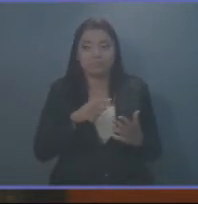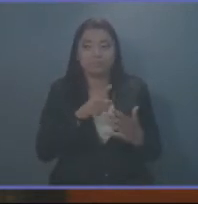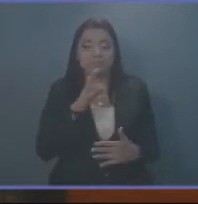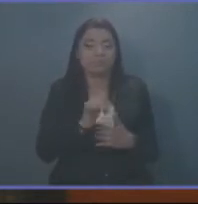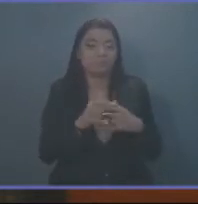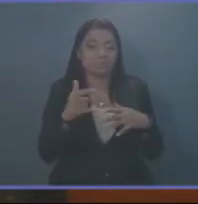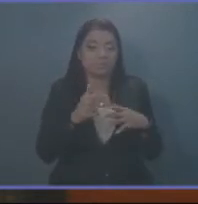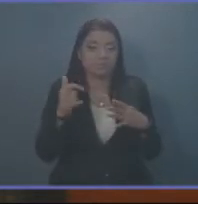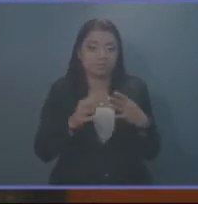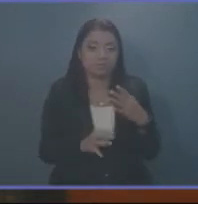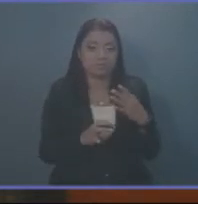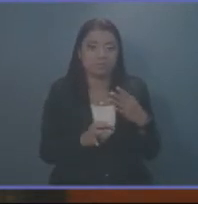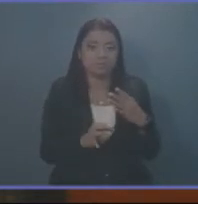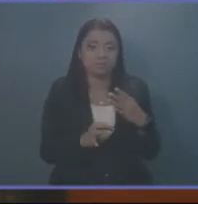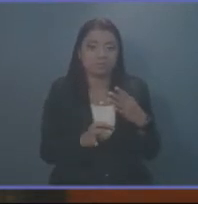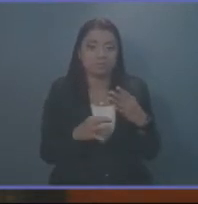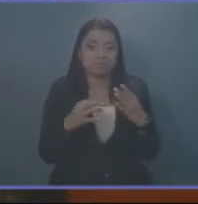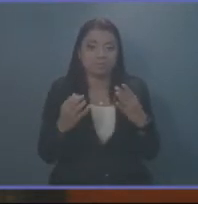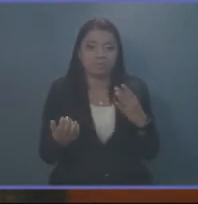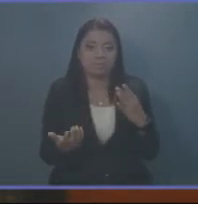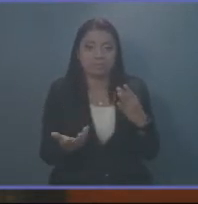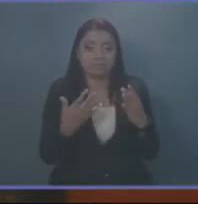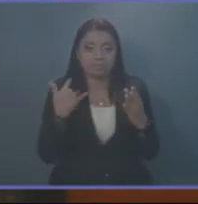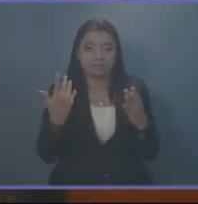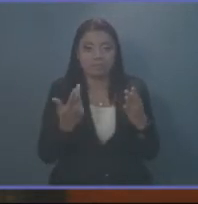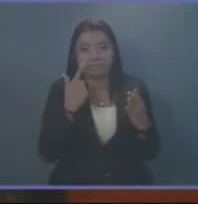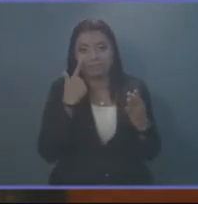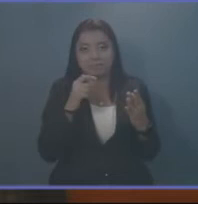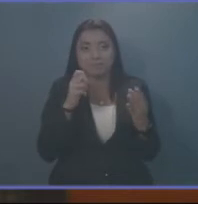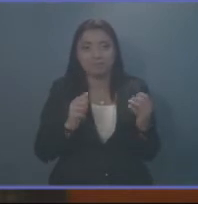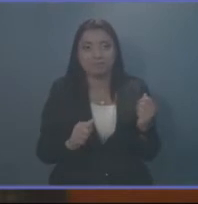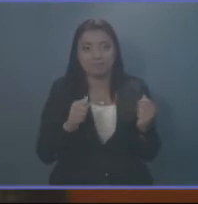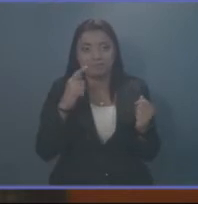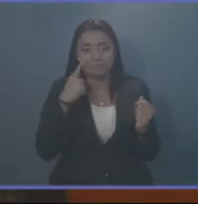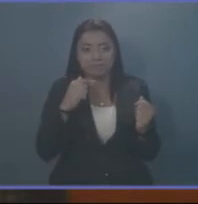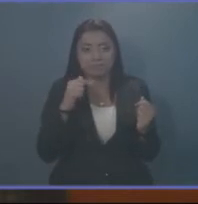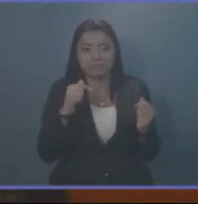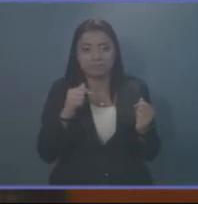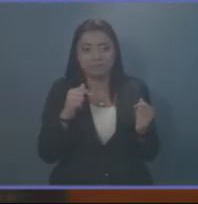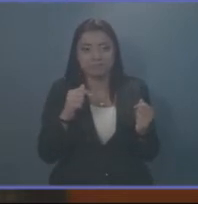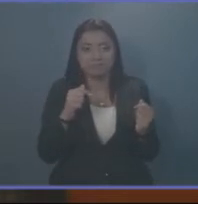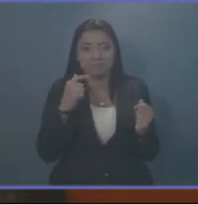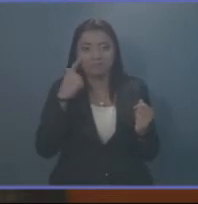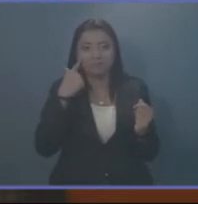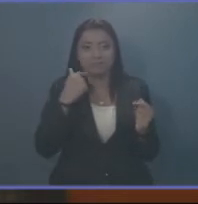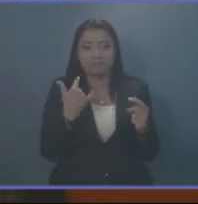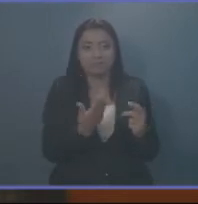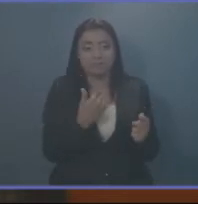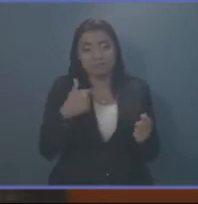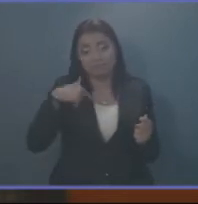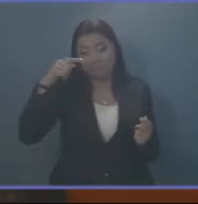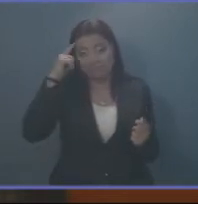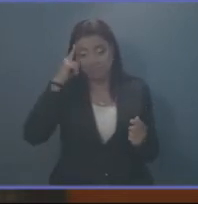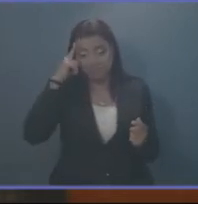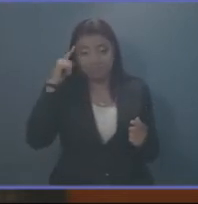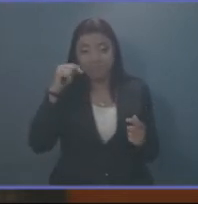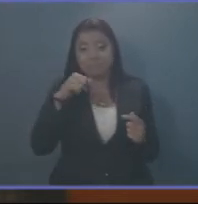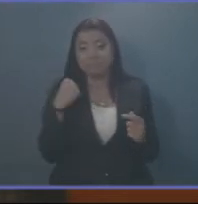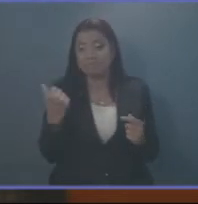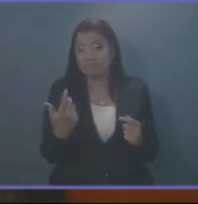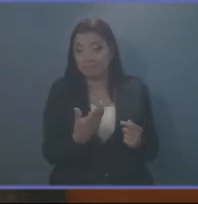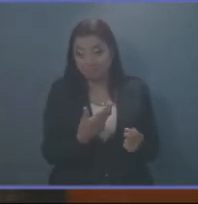de decreto que se está pretendiendo aprobar este día, consideramos que no nos